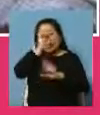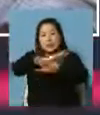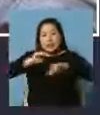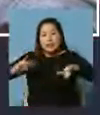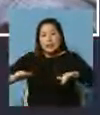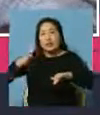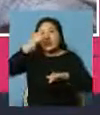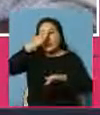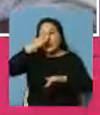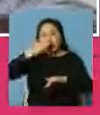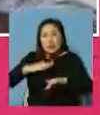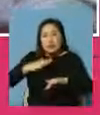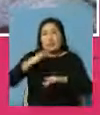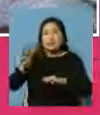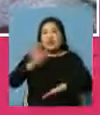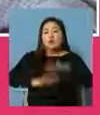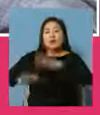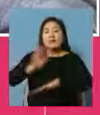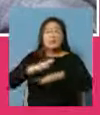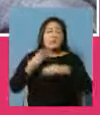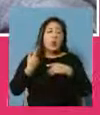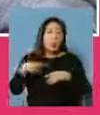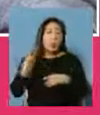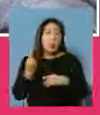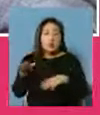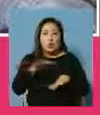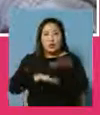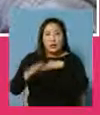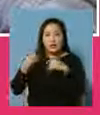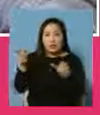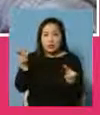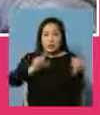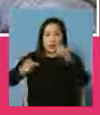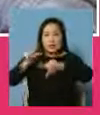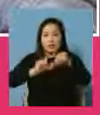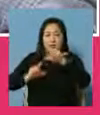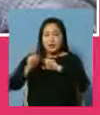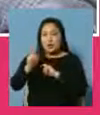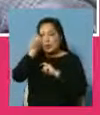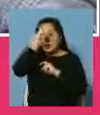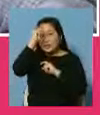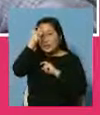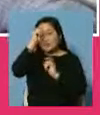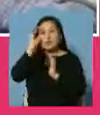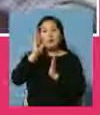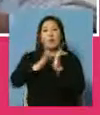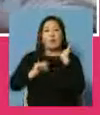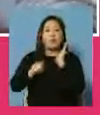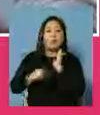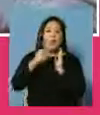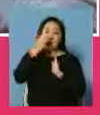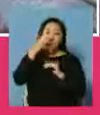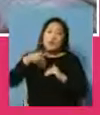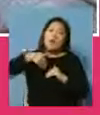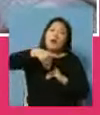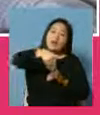después están preparando cosas para organizar un laboratorio en el Hospital Soria, pero bueno, eso va a venir un